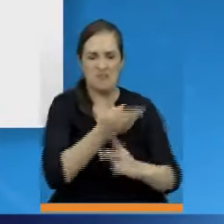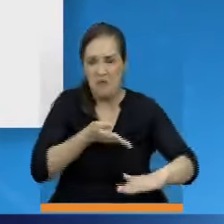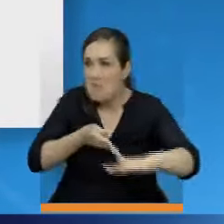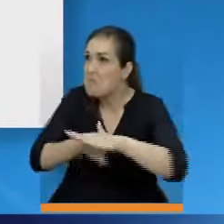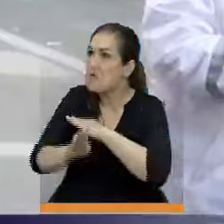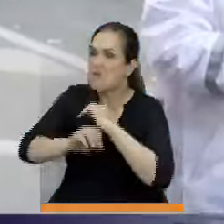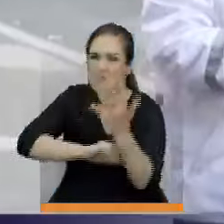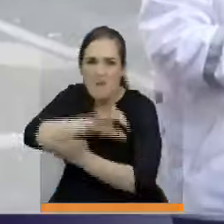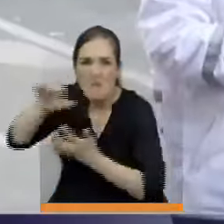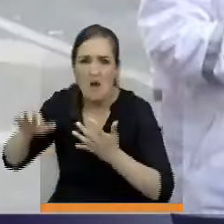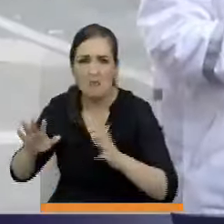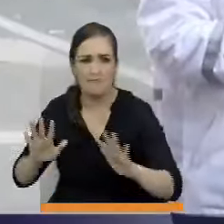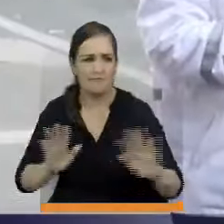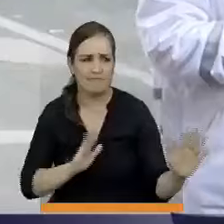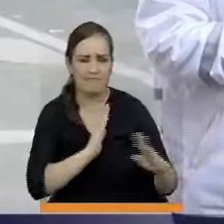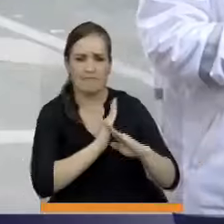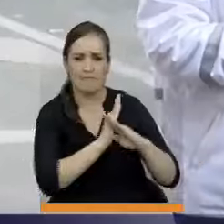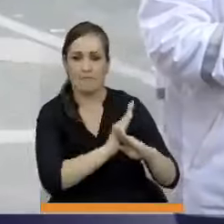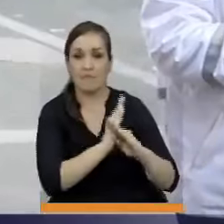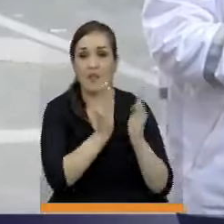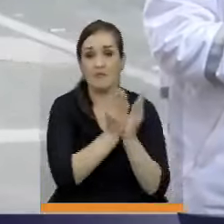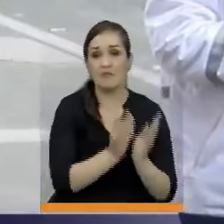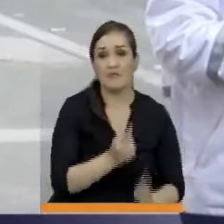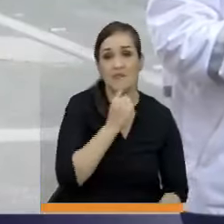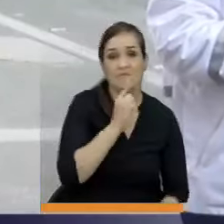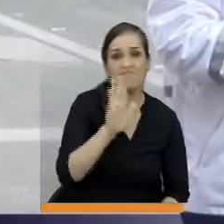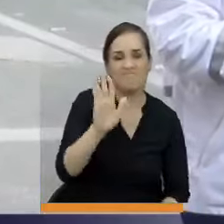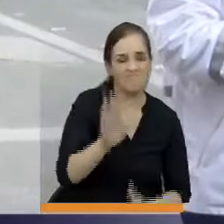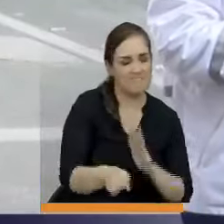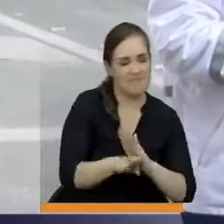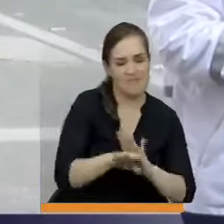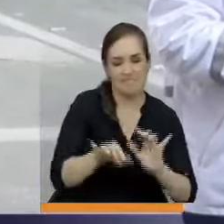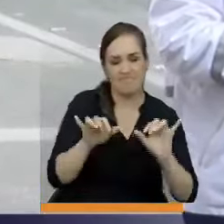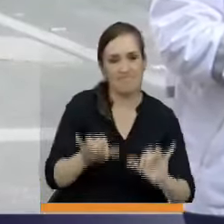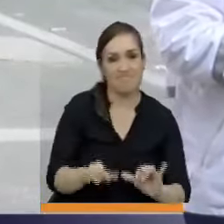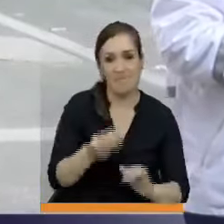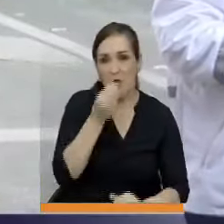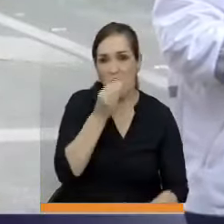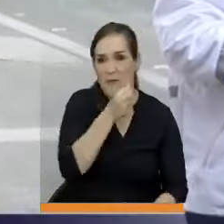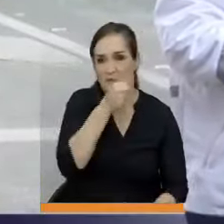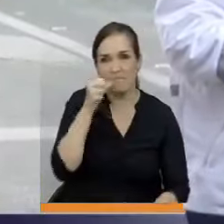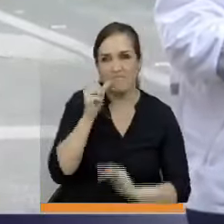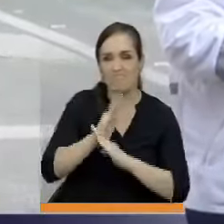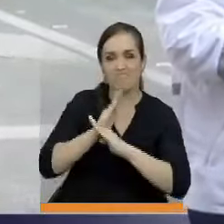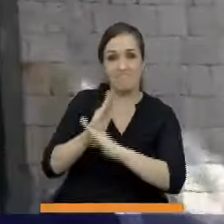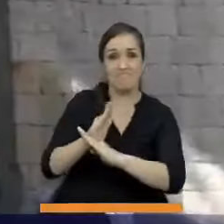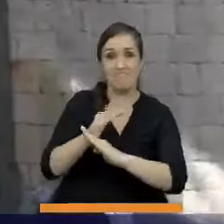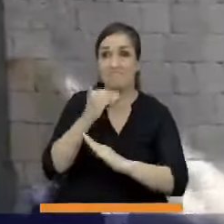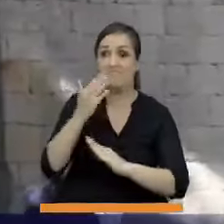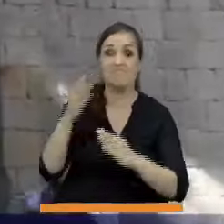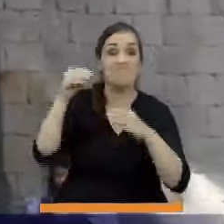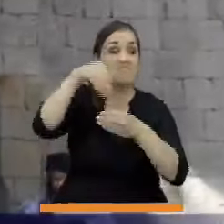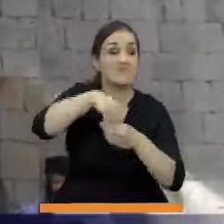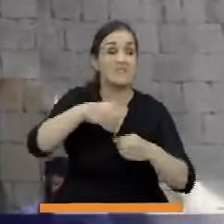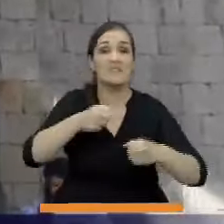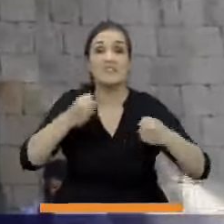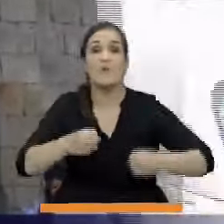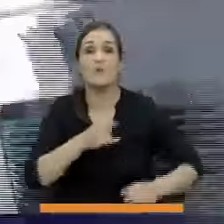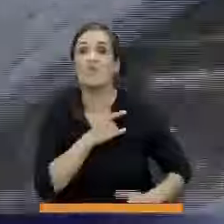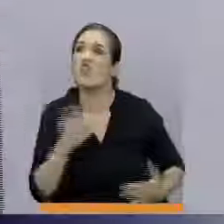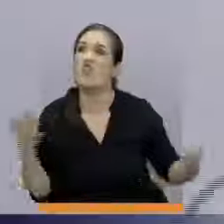actos vandálicos. Los estudiantes anunciaron que seguirán en huelga hasta que se aclare la suerte de su sede universitaria